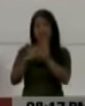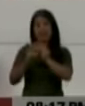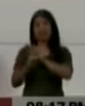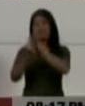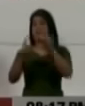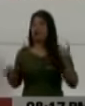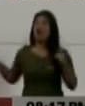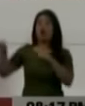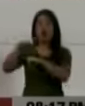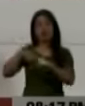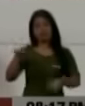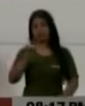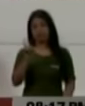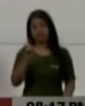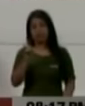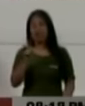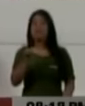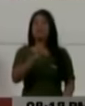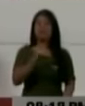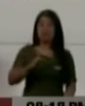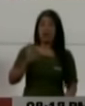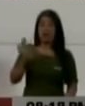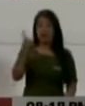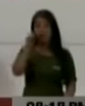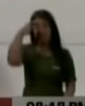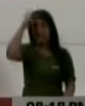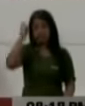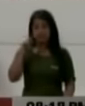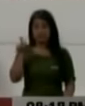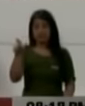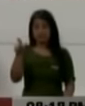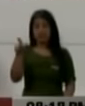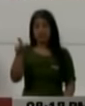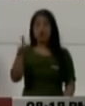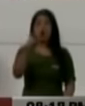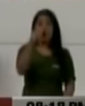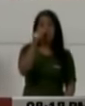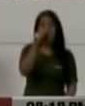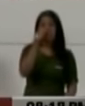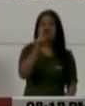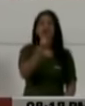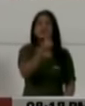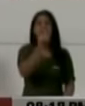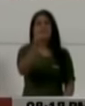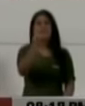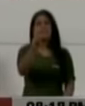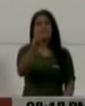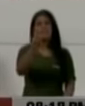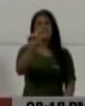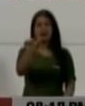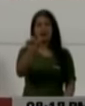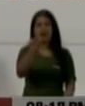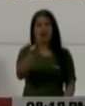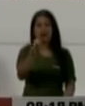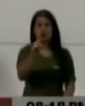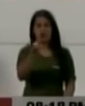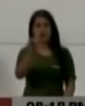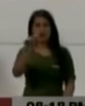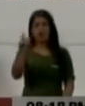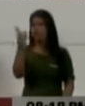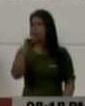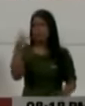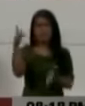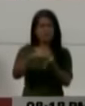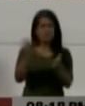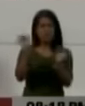No está el cardenal o el señor Parolin, no tiene ninguna intervención en el